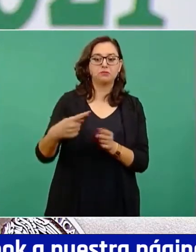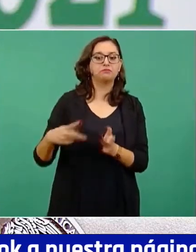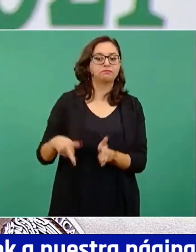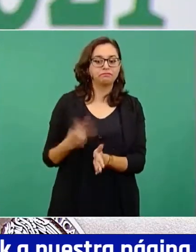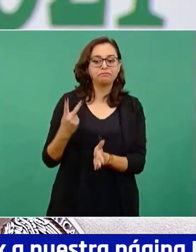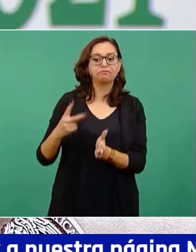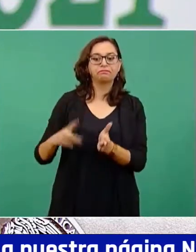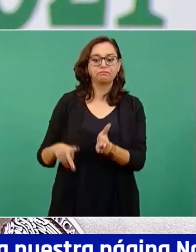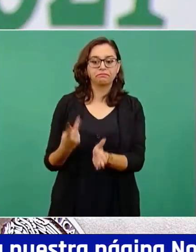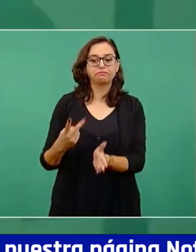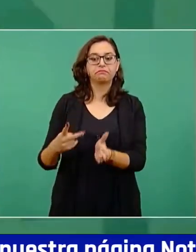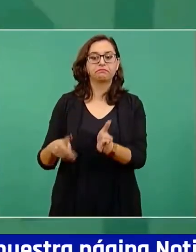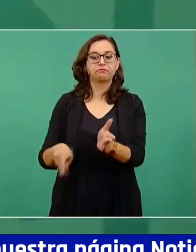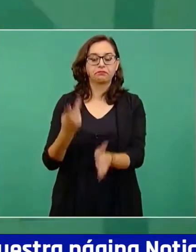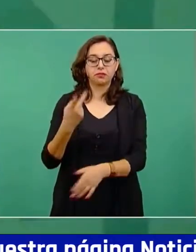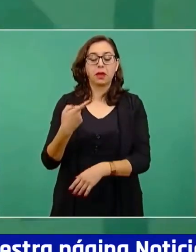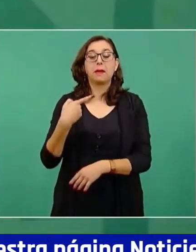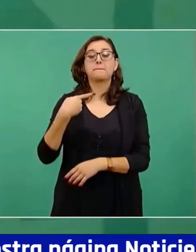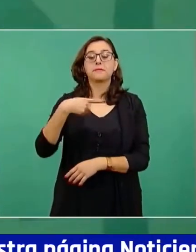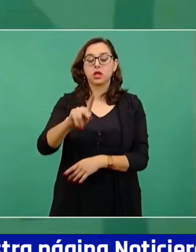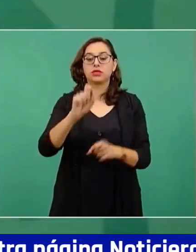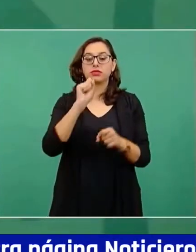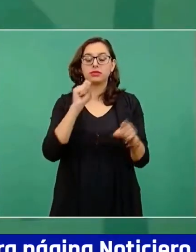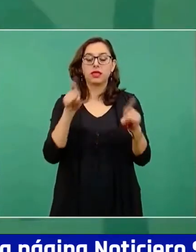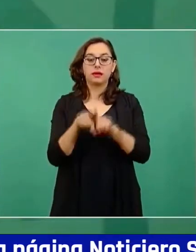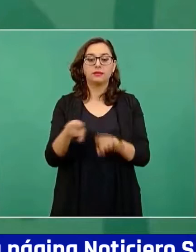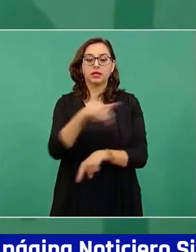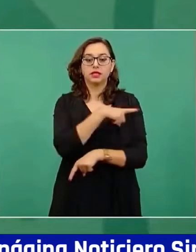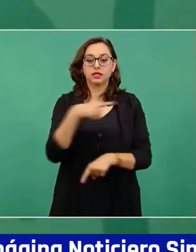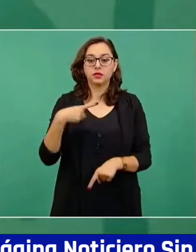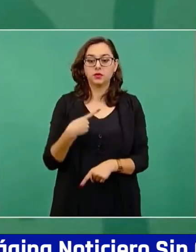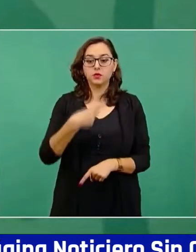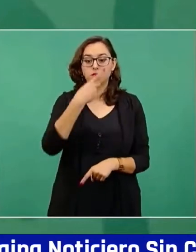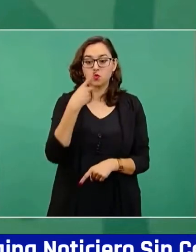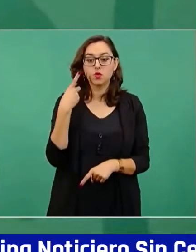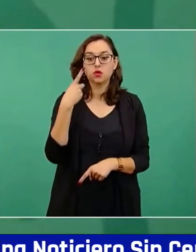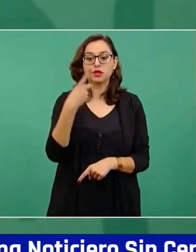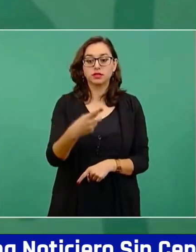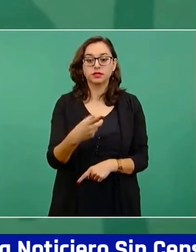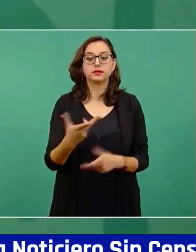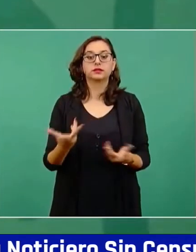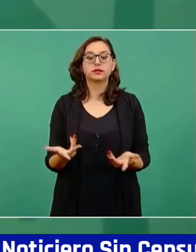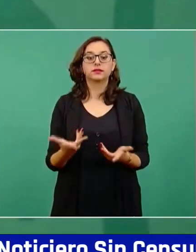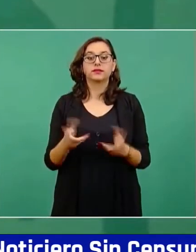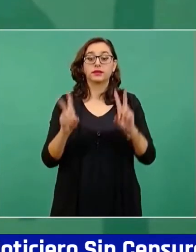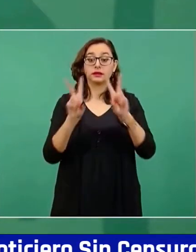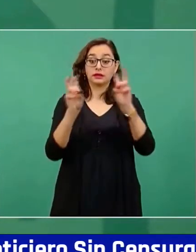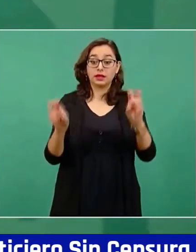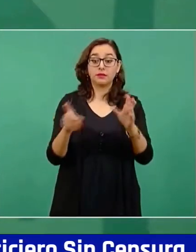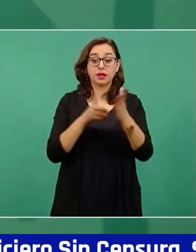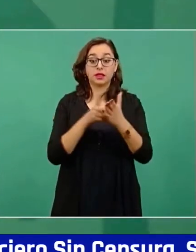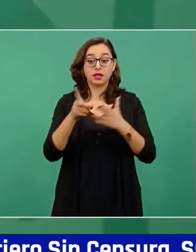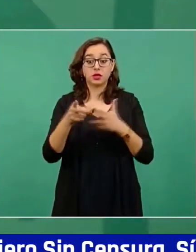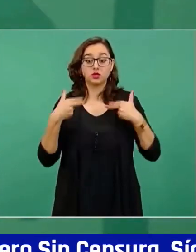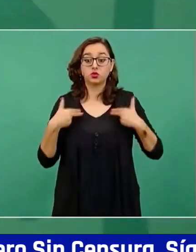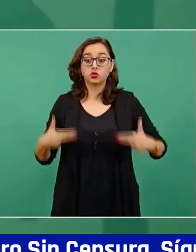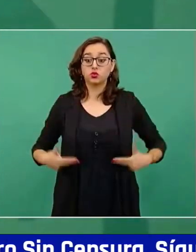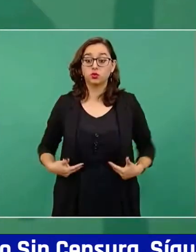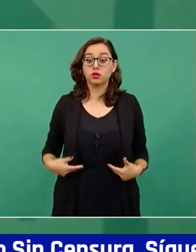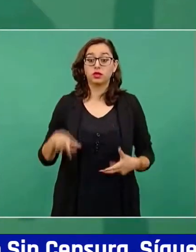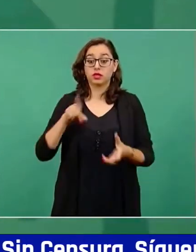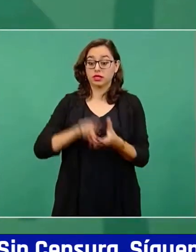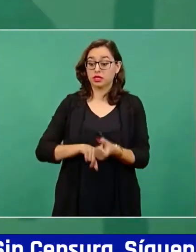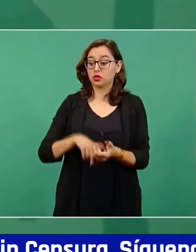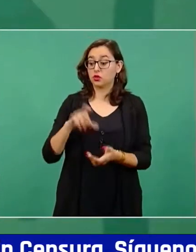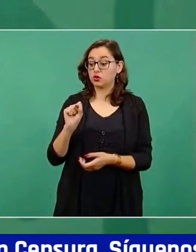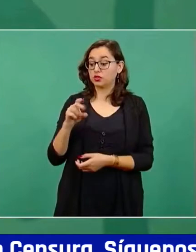capacitaciones, pero también mencionar que el ámbito de los derechos humanos en las Fuerzas Armadas, en la Secretaría de la